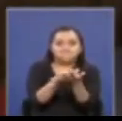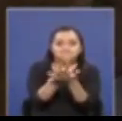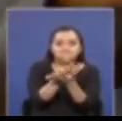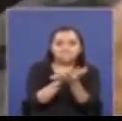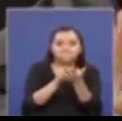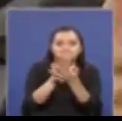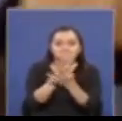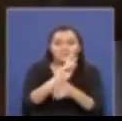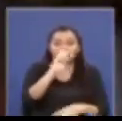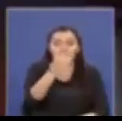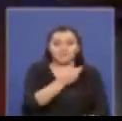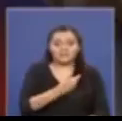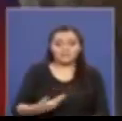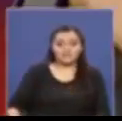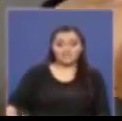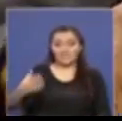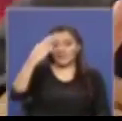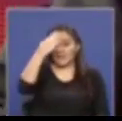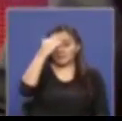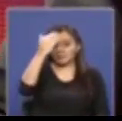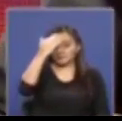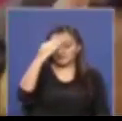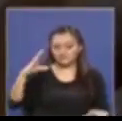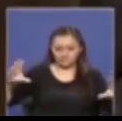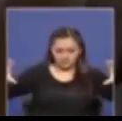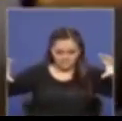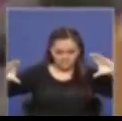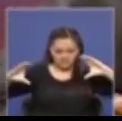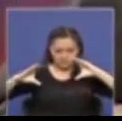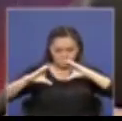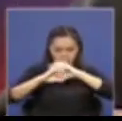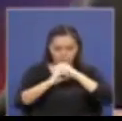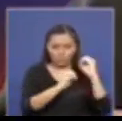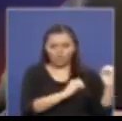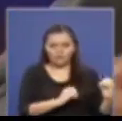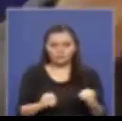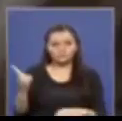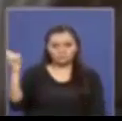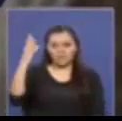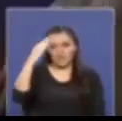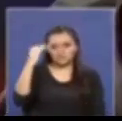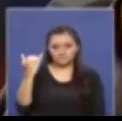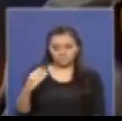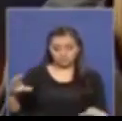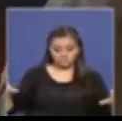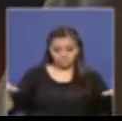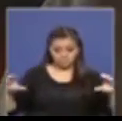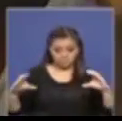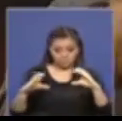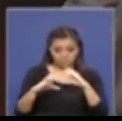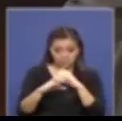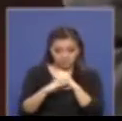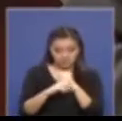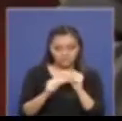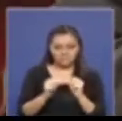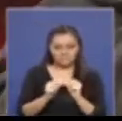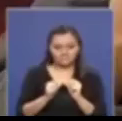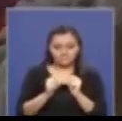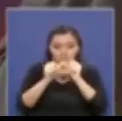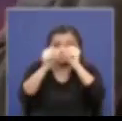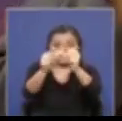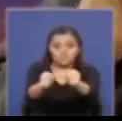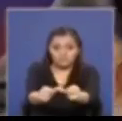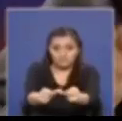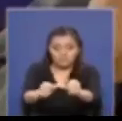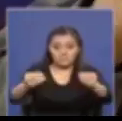República se ha pasado toda esta semana consolidando esos decretos, organizándolos, ¿ya? Y manteniendo los subsidios que debemos mantener